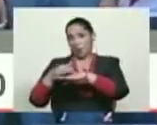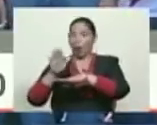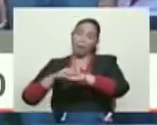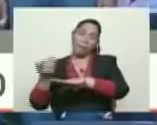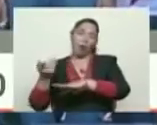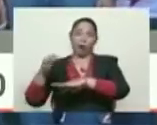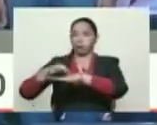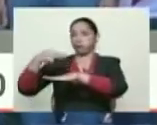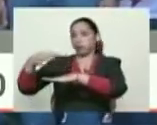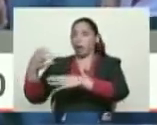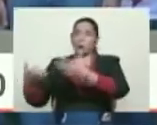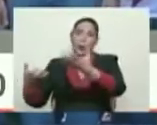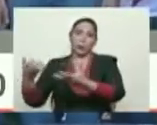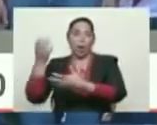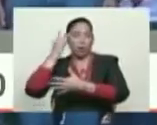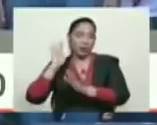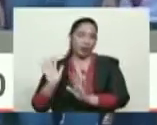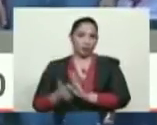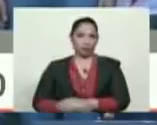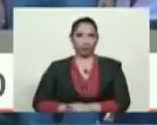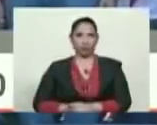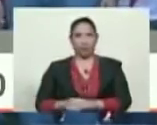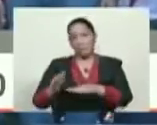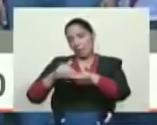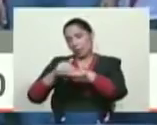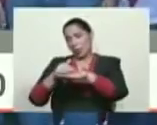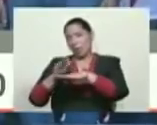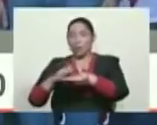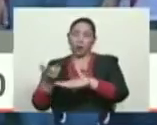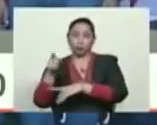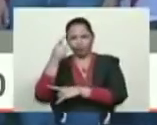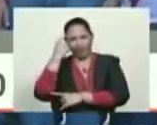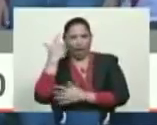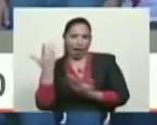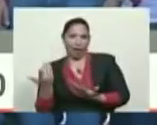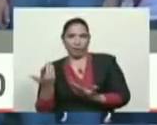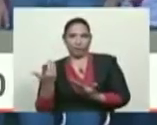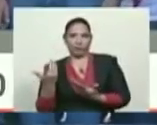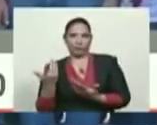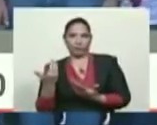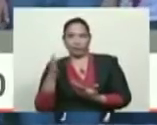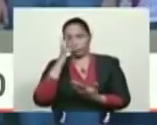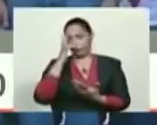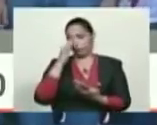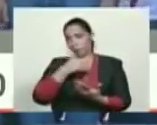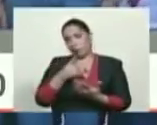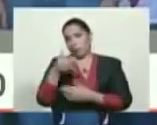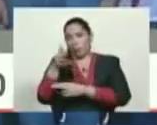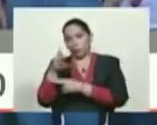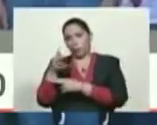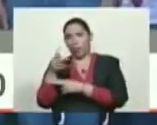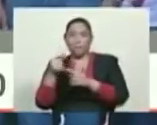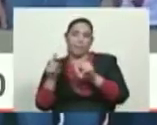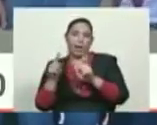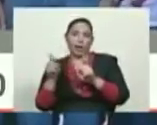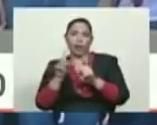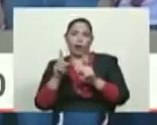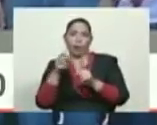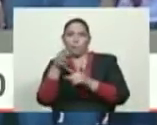sea, te perdono porque, bueno, tú sabes, quisimos dispararte y no te pegamos, te